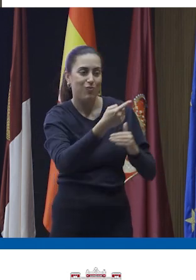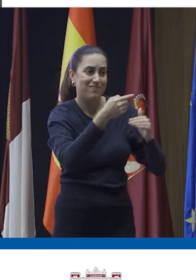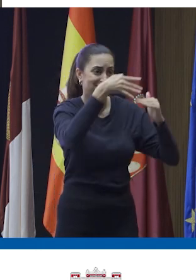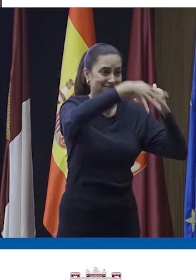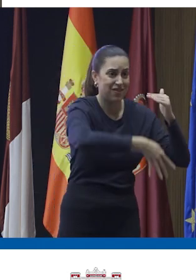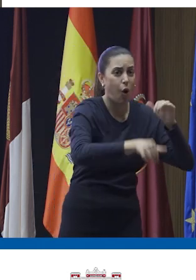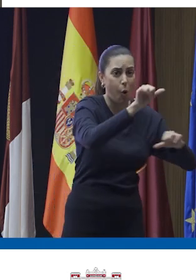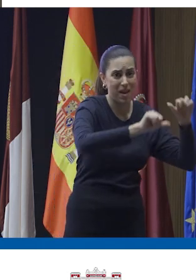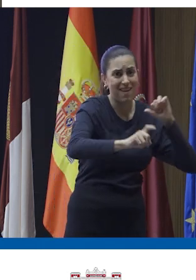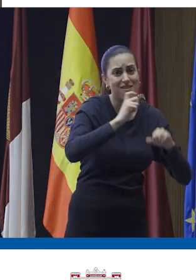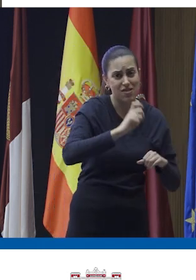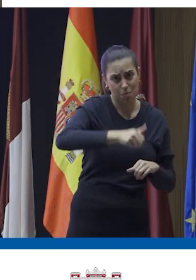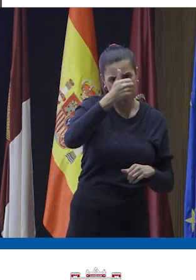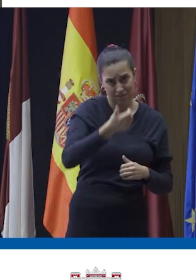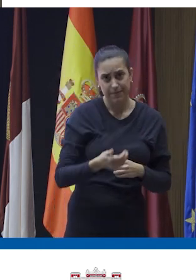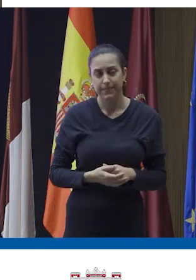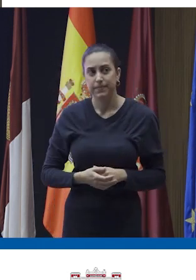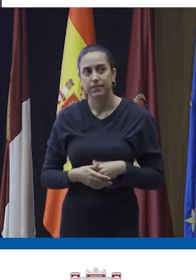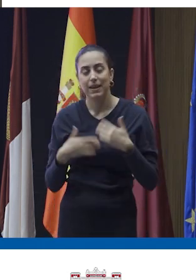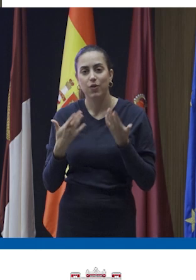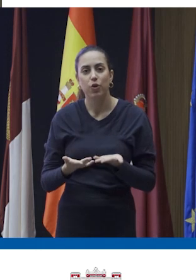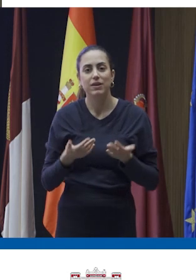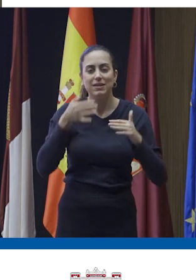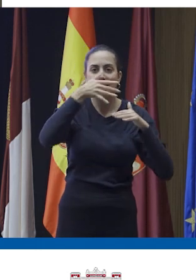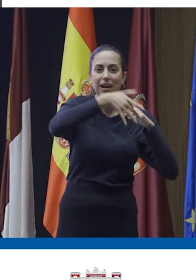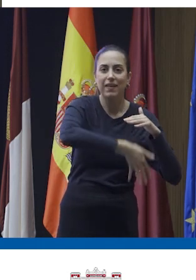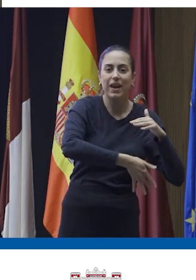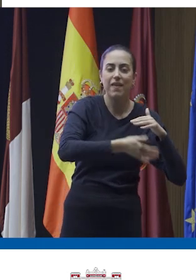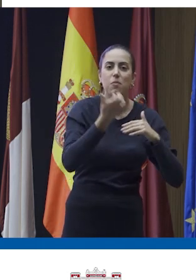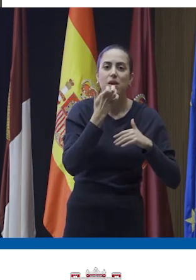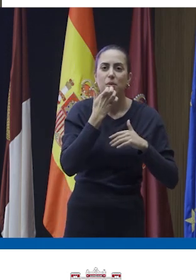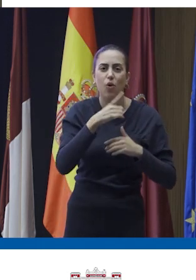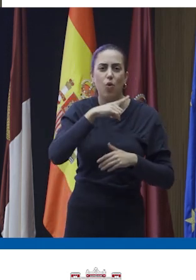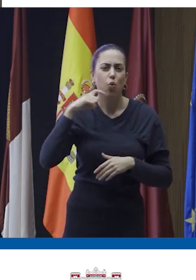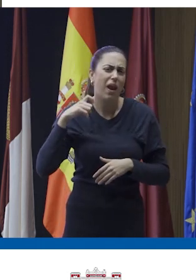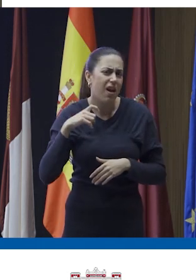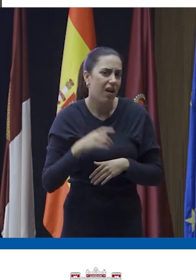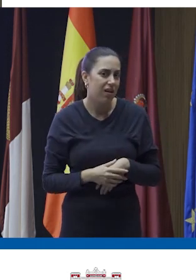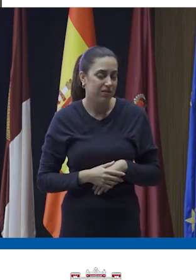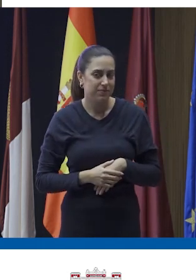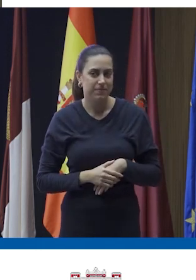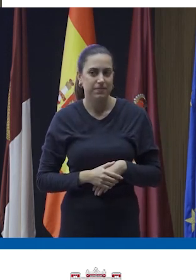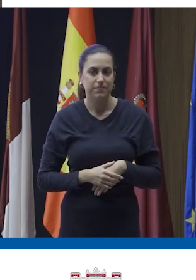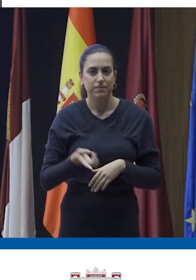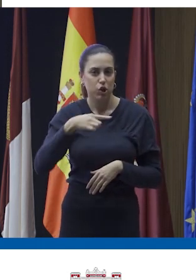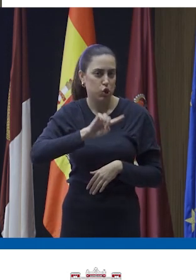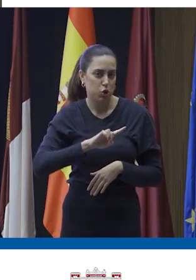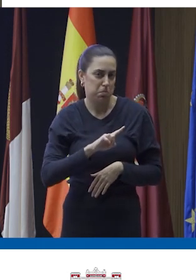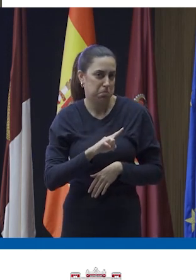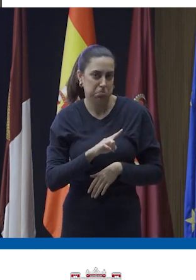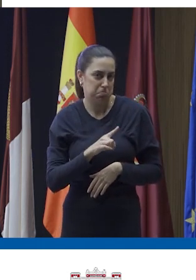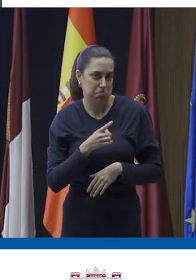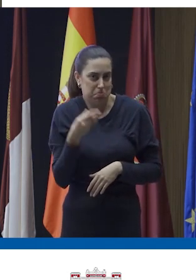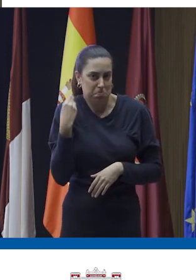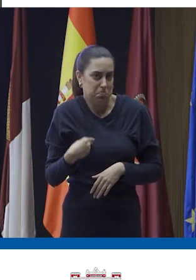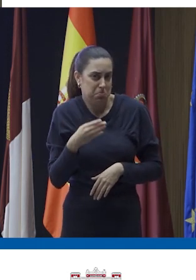cuando pase un tiempo. ¿La catarata entonces tiene dolor durante la cirugía? Pues como ya hemos comentado y hemos resuelto, pues en principio